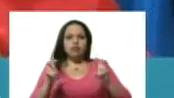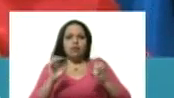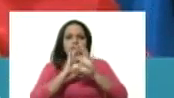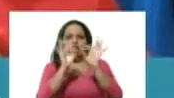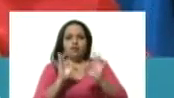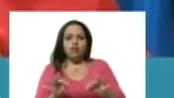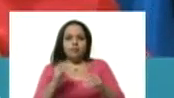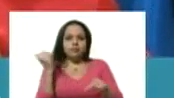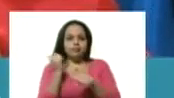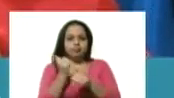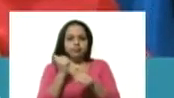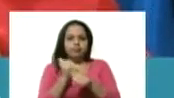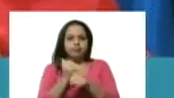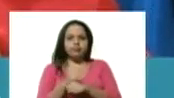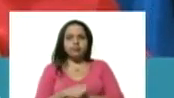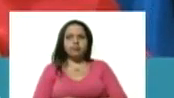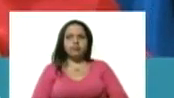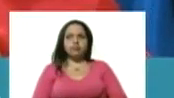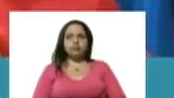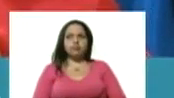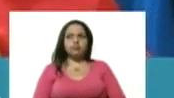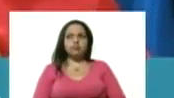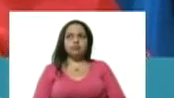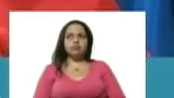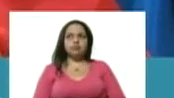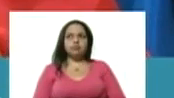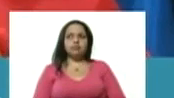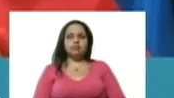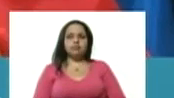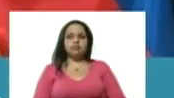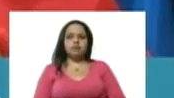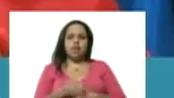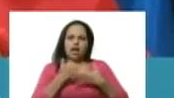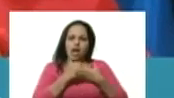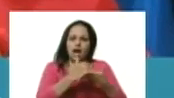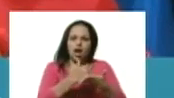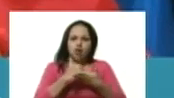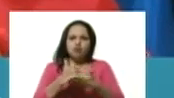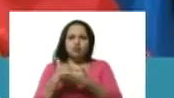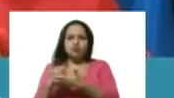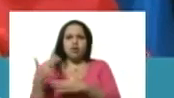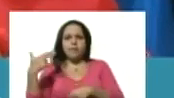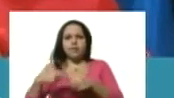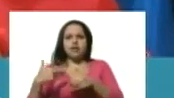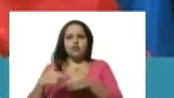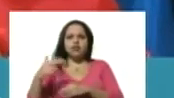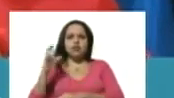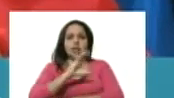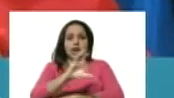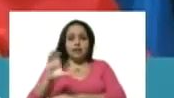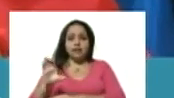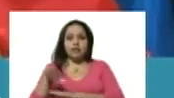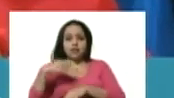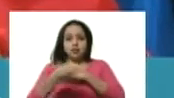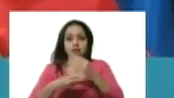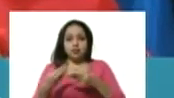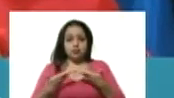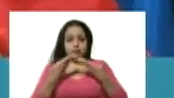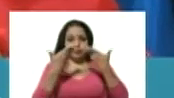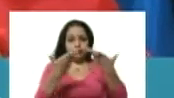de funcionamiento y cooperación de Petrocaribe, que lo haremos